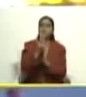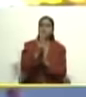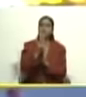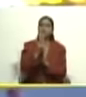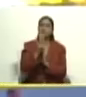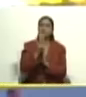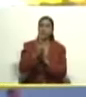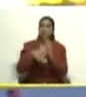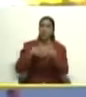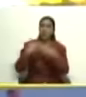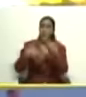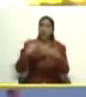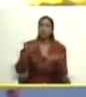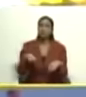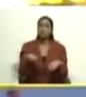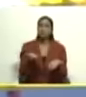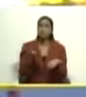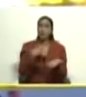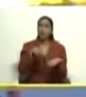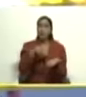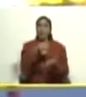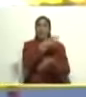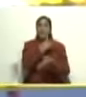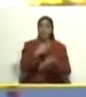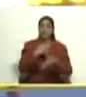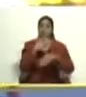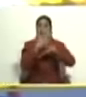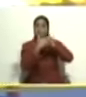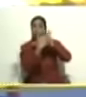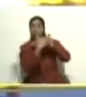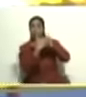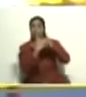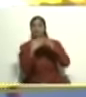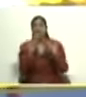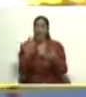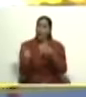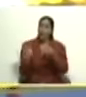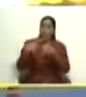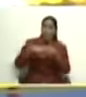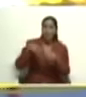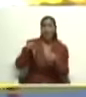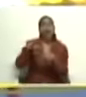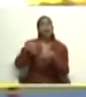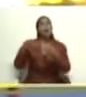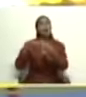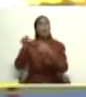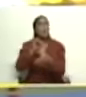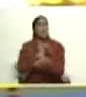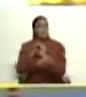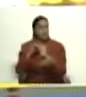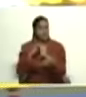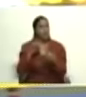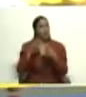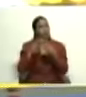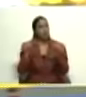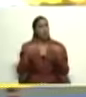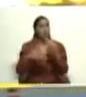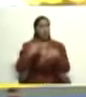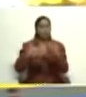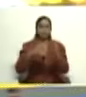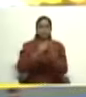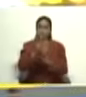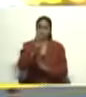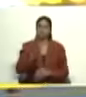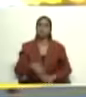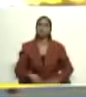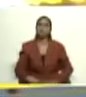podido, a través también de sus instrucciones, incorporar lo que es el sector privado para la inversión y la recuperación de todas sus industrias. Hoy en día